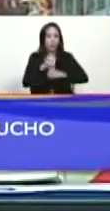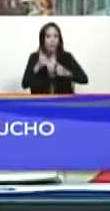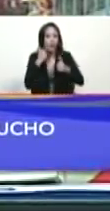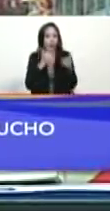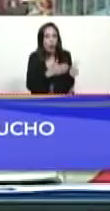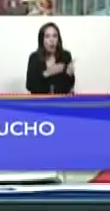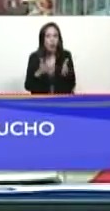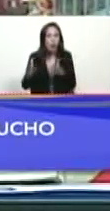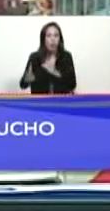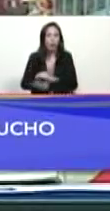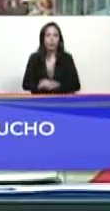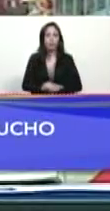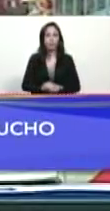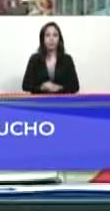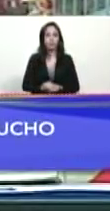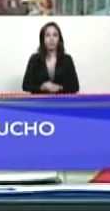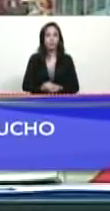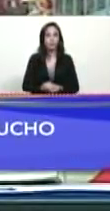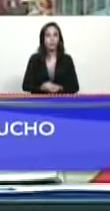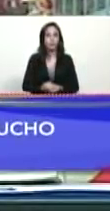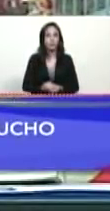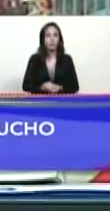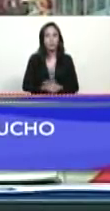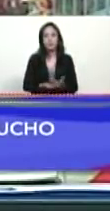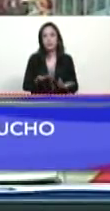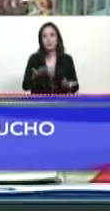orden. Un país que